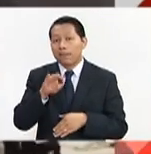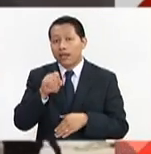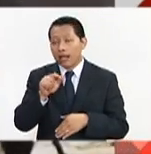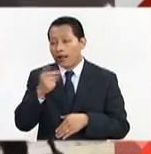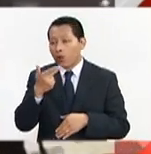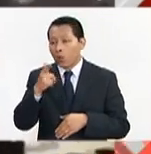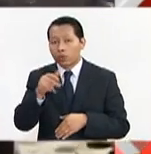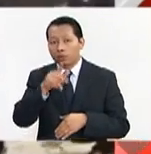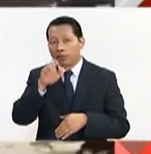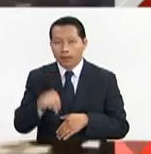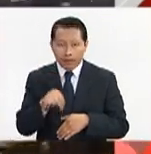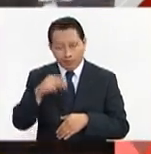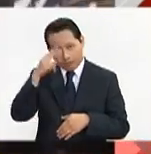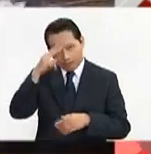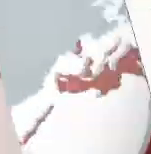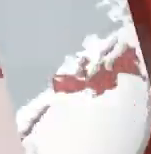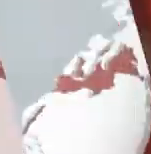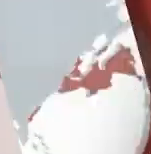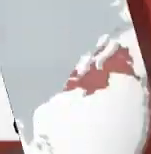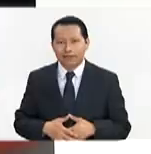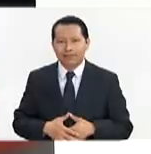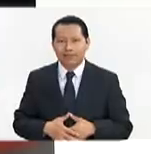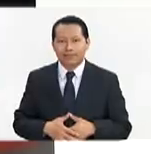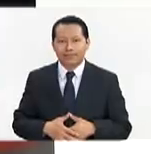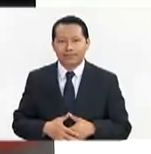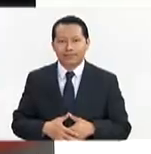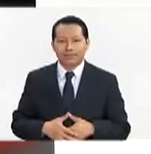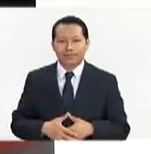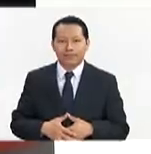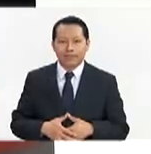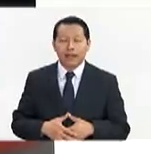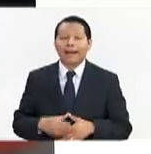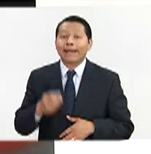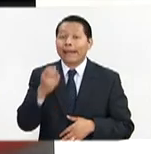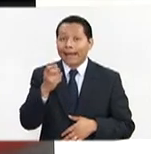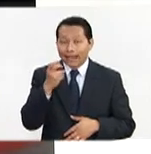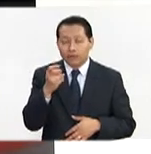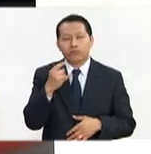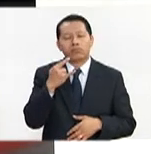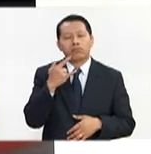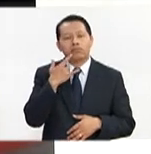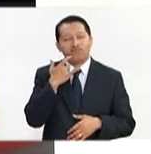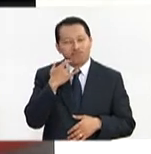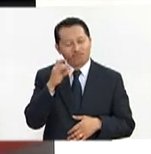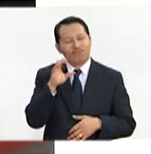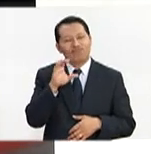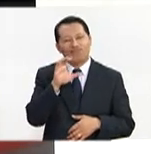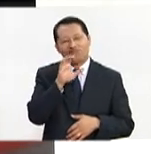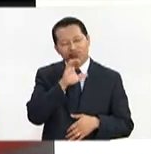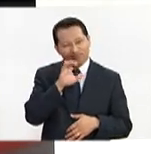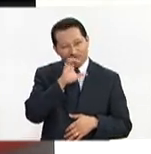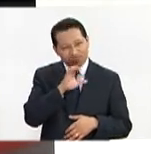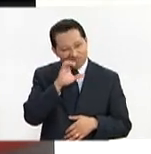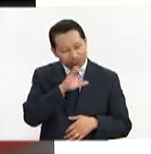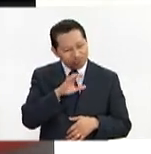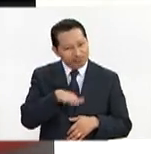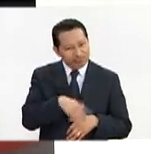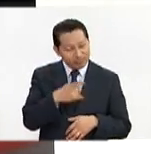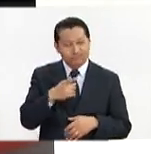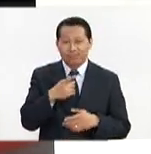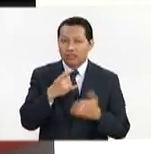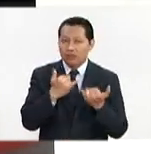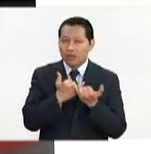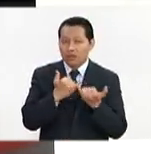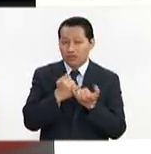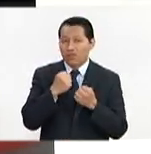Guzmán, México al Día. Historias escalofriantes y lo curioso aquí, lo otro lado de la moneda, lo trágico,